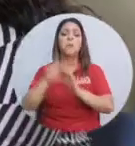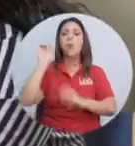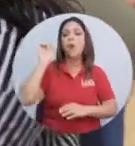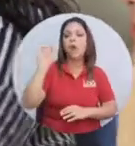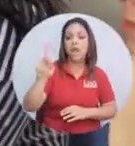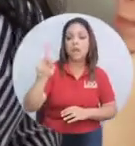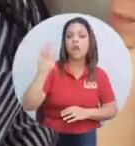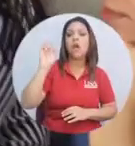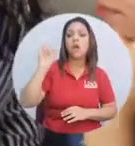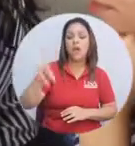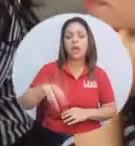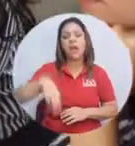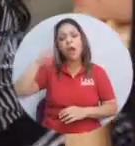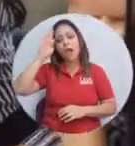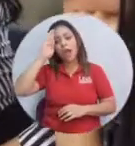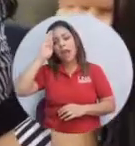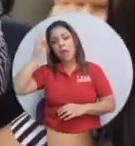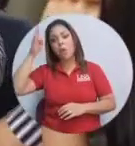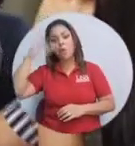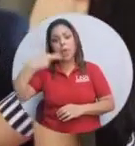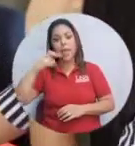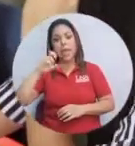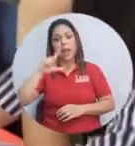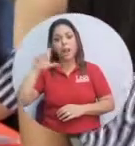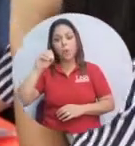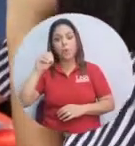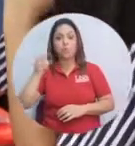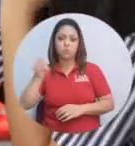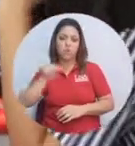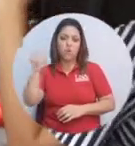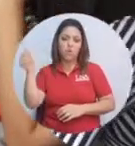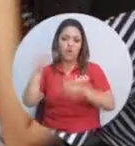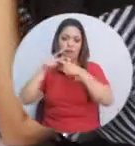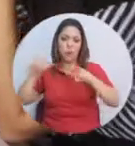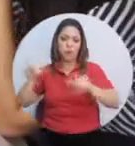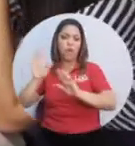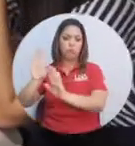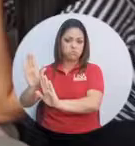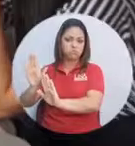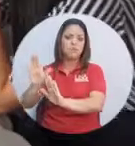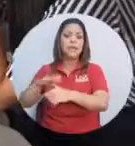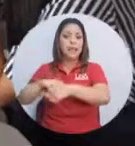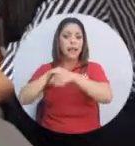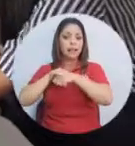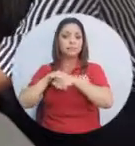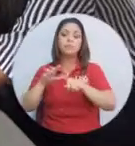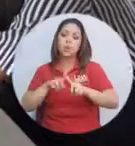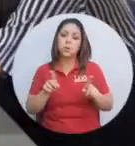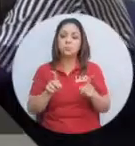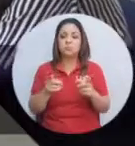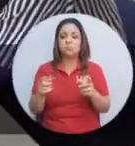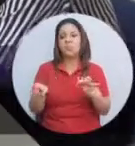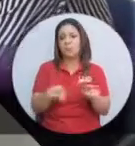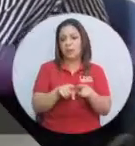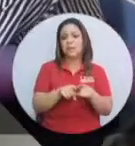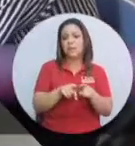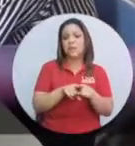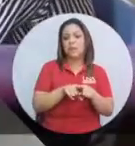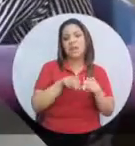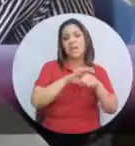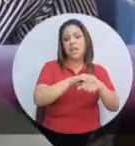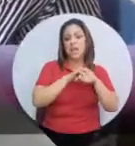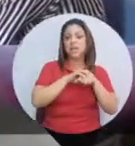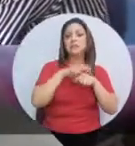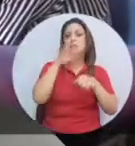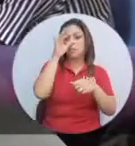palabras también de los anglicismos o de otras lenguas, está bien utilizar estas cuando tienen carácter científico. Claro.